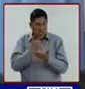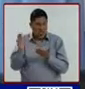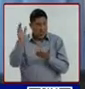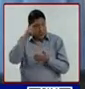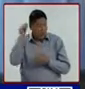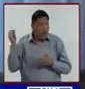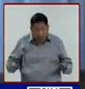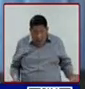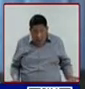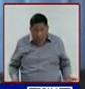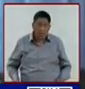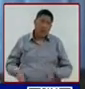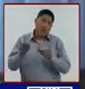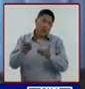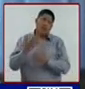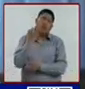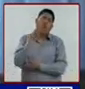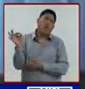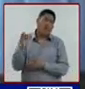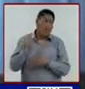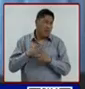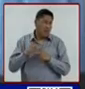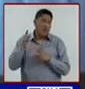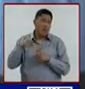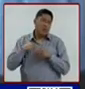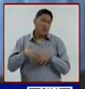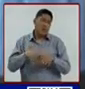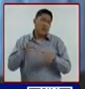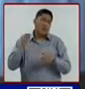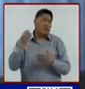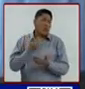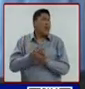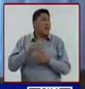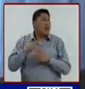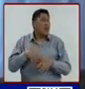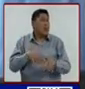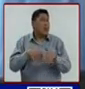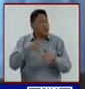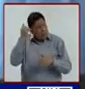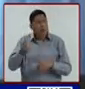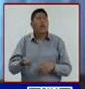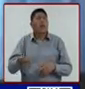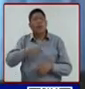Arce Catacora. Y eso está en Villa Fátima. Por tanto, esa marcha no va a llegar a Villa Fátima. No